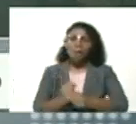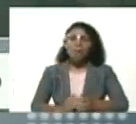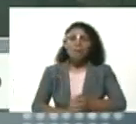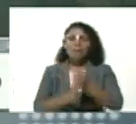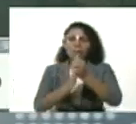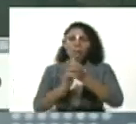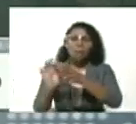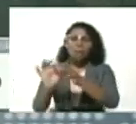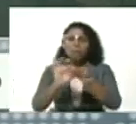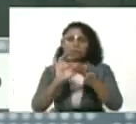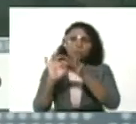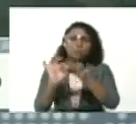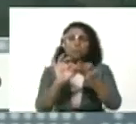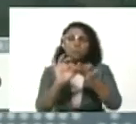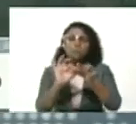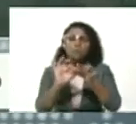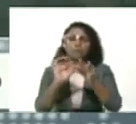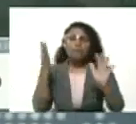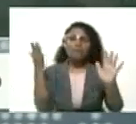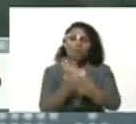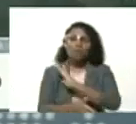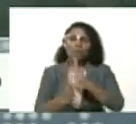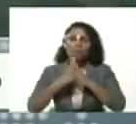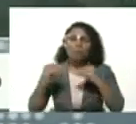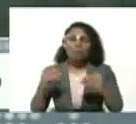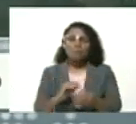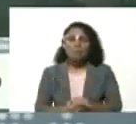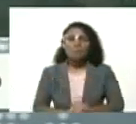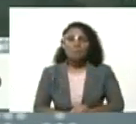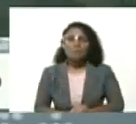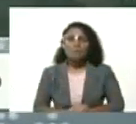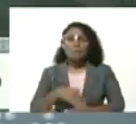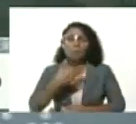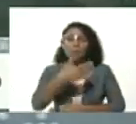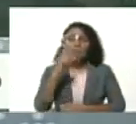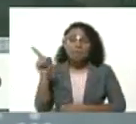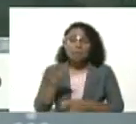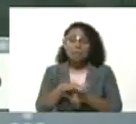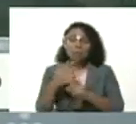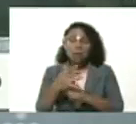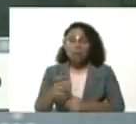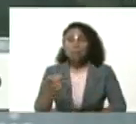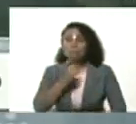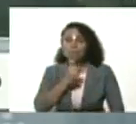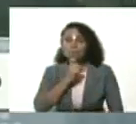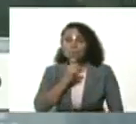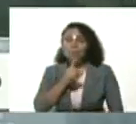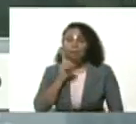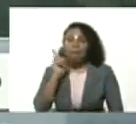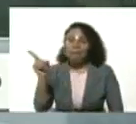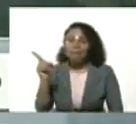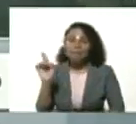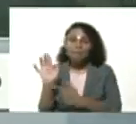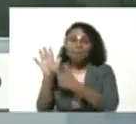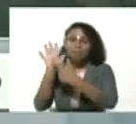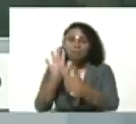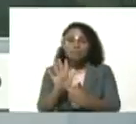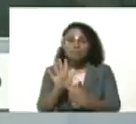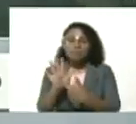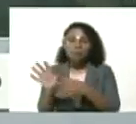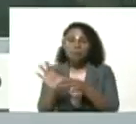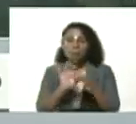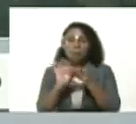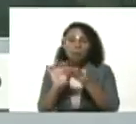liderazgo unido. Y sobre todo, cuando estamos en situaciones difíciles, allí es donde aparece la unión